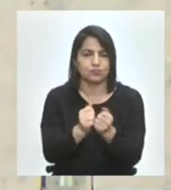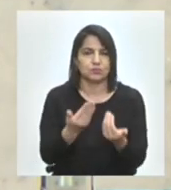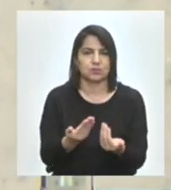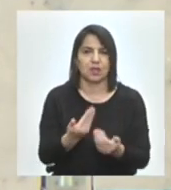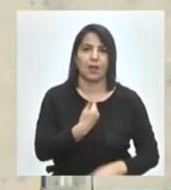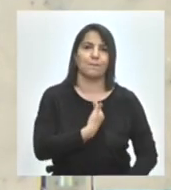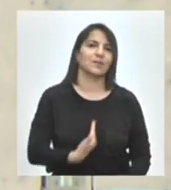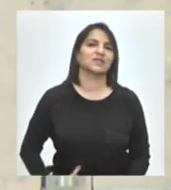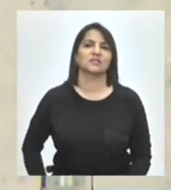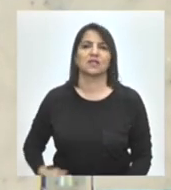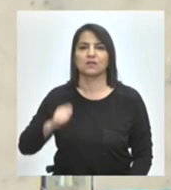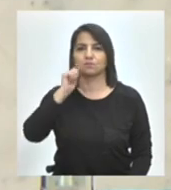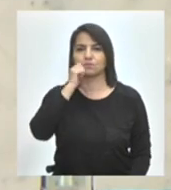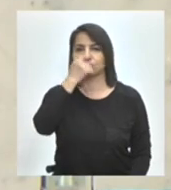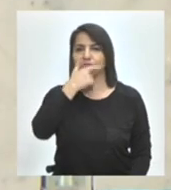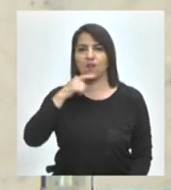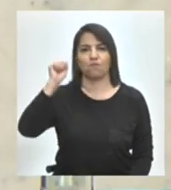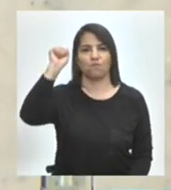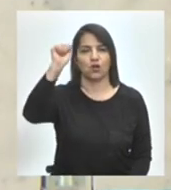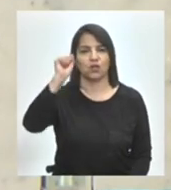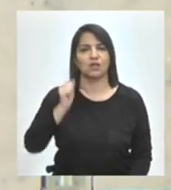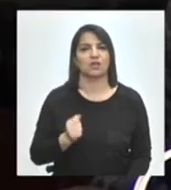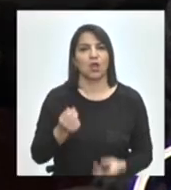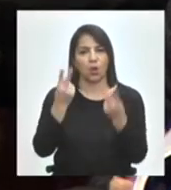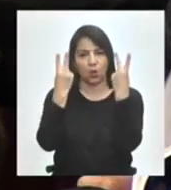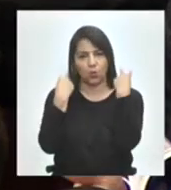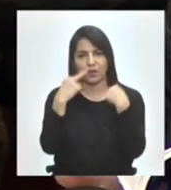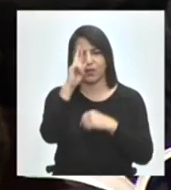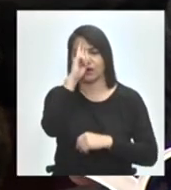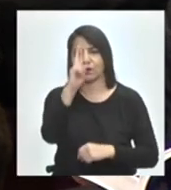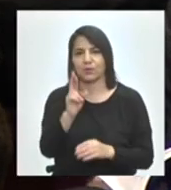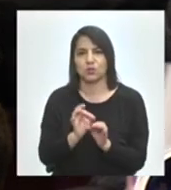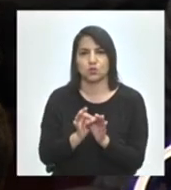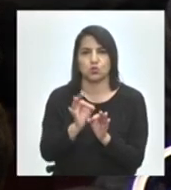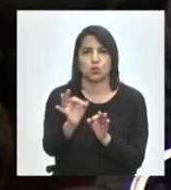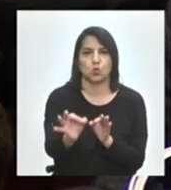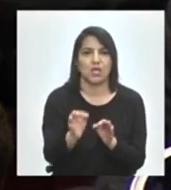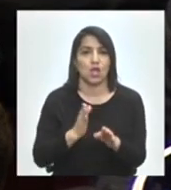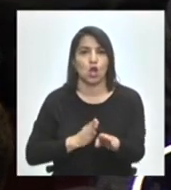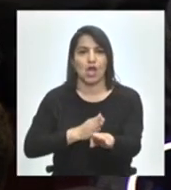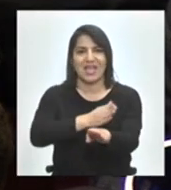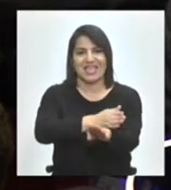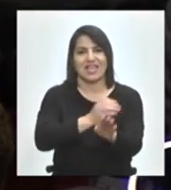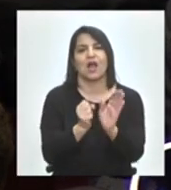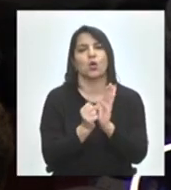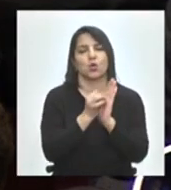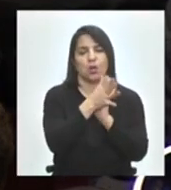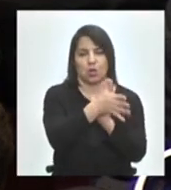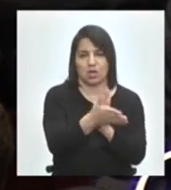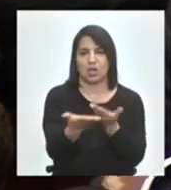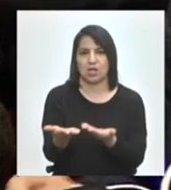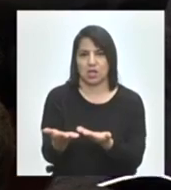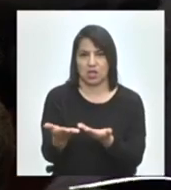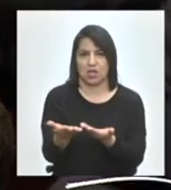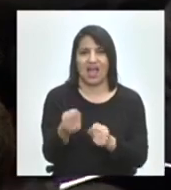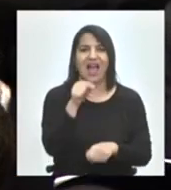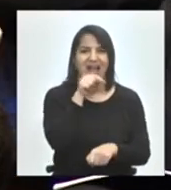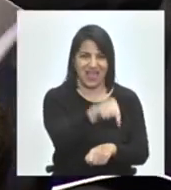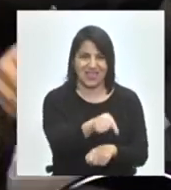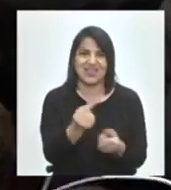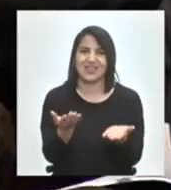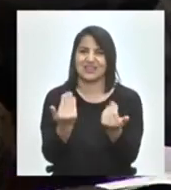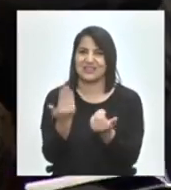Presidente Gabriel Boric, con humildad y respeto le sugiero visitar pronto la Araucanía. Allá lo necesitan.